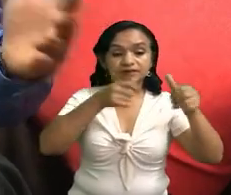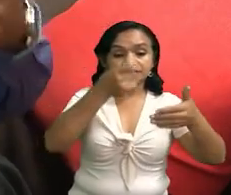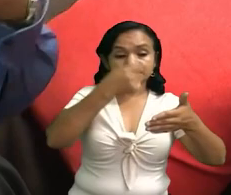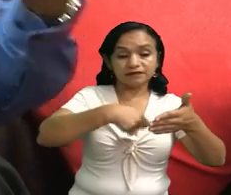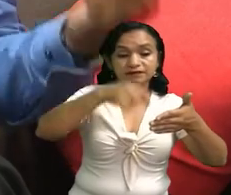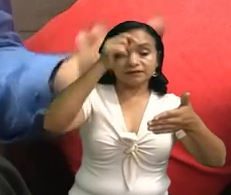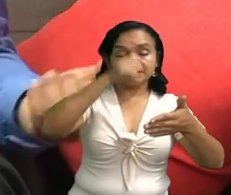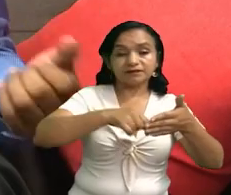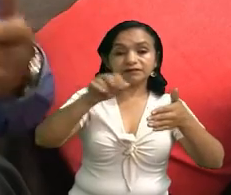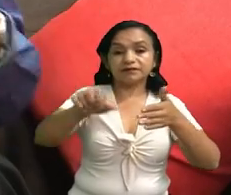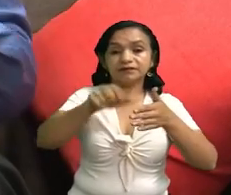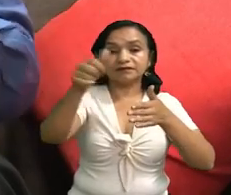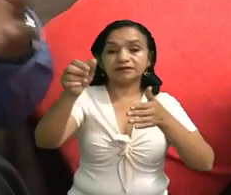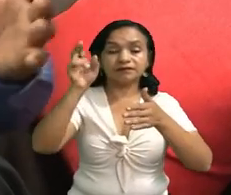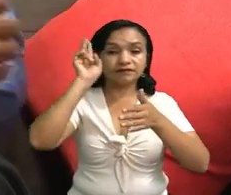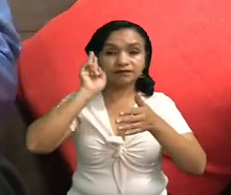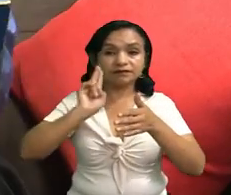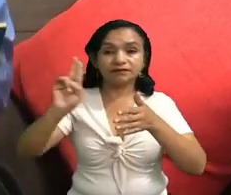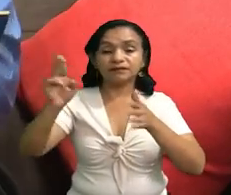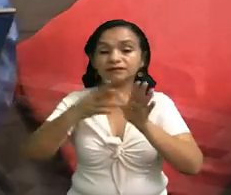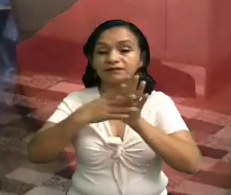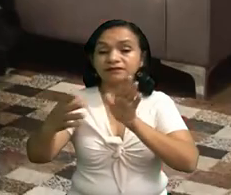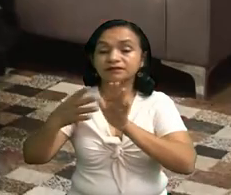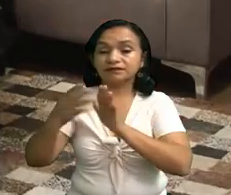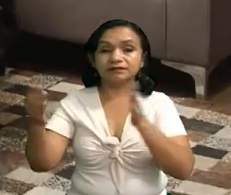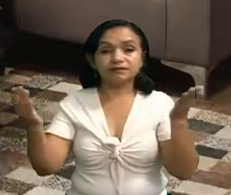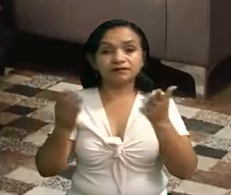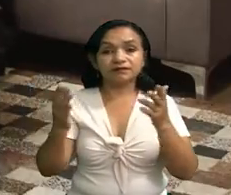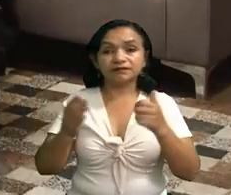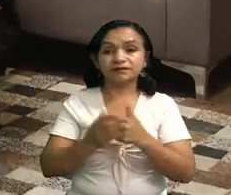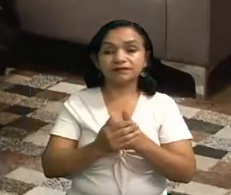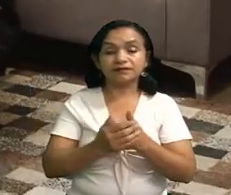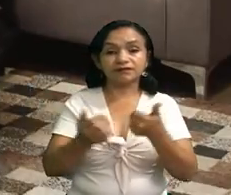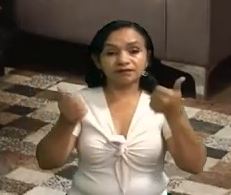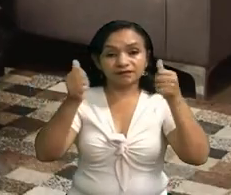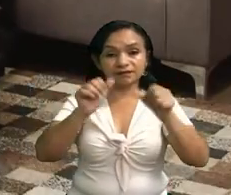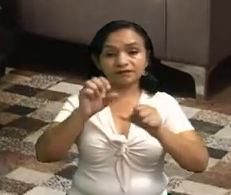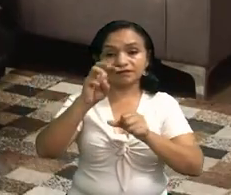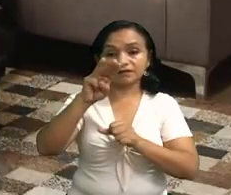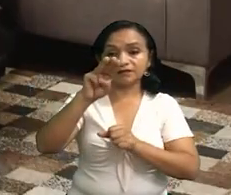puede irradiar a las otras universidades? Sí, el convenio marco